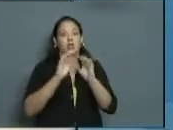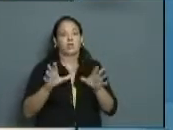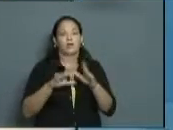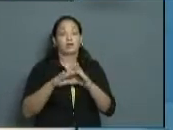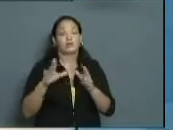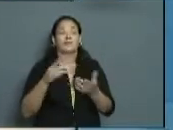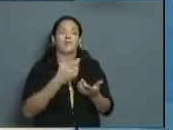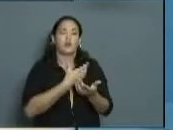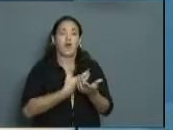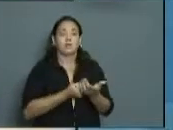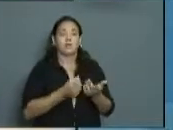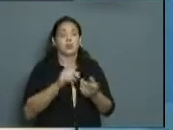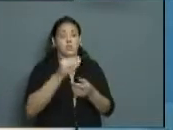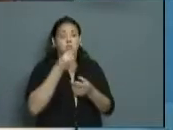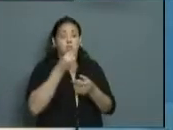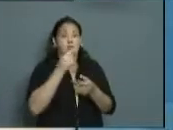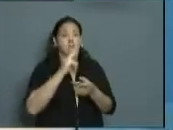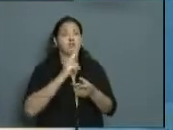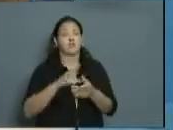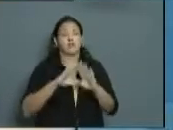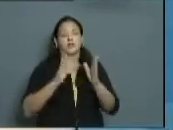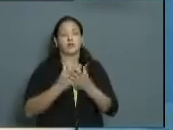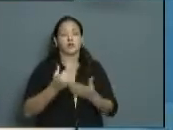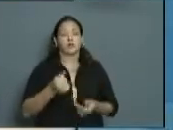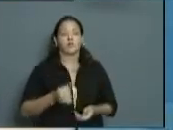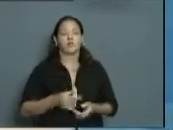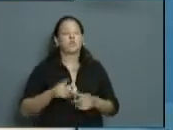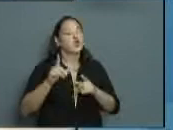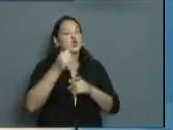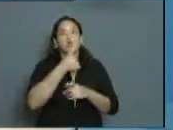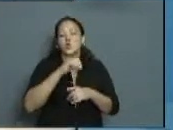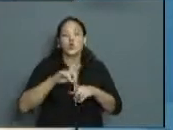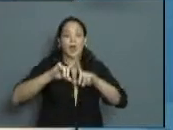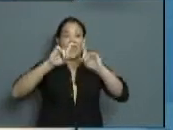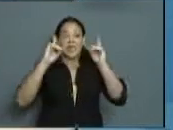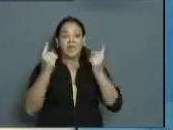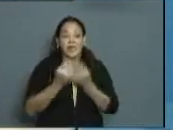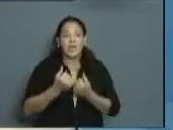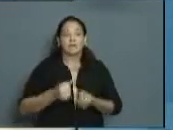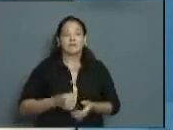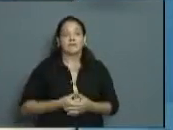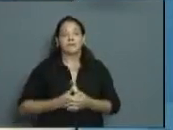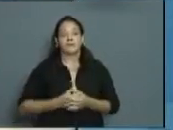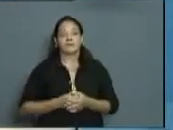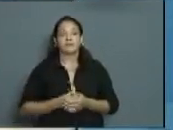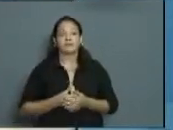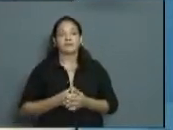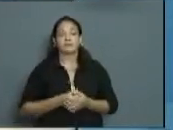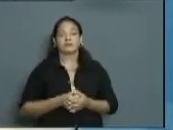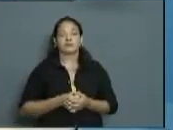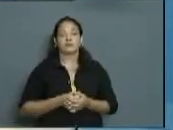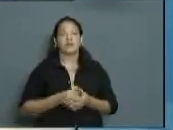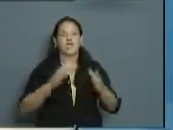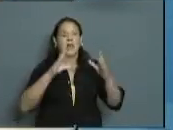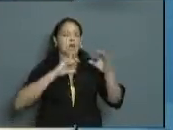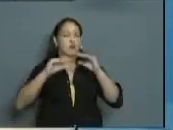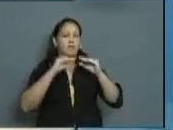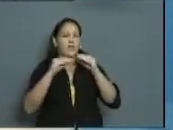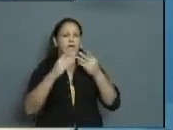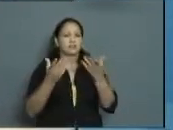pero lamentablemente no podemos. Hay una duda generalizada porque me han llegado inquietudes y yo sé que la